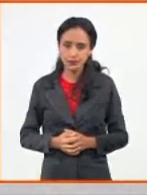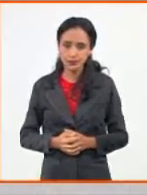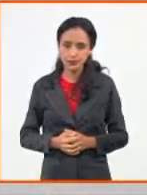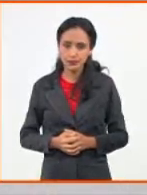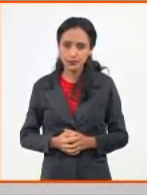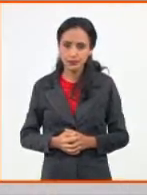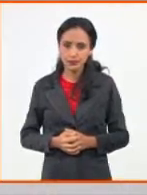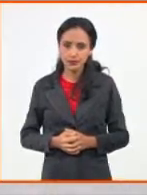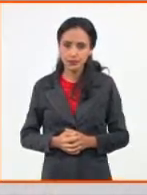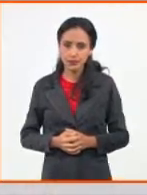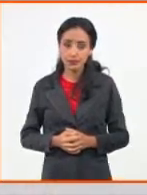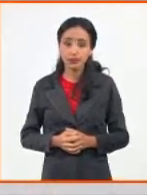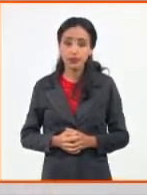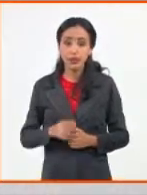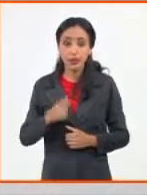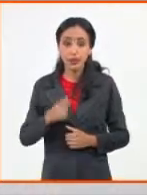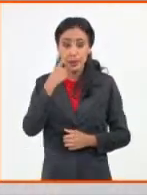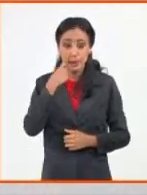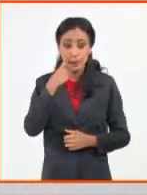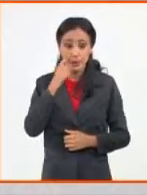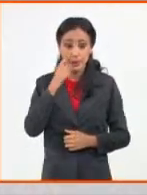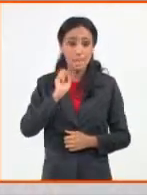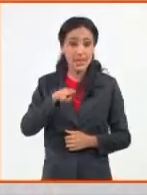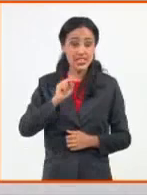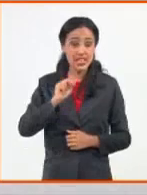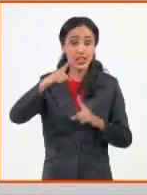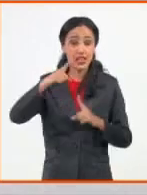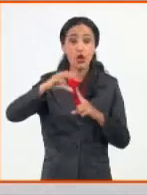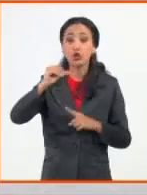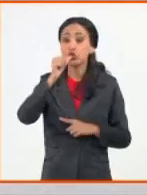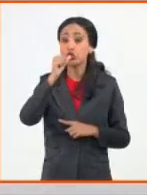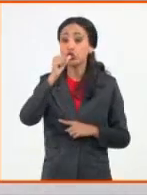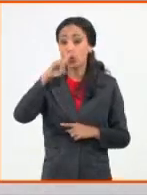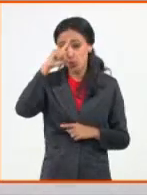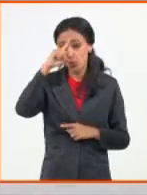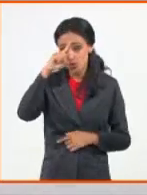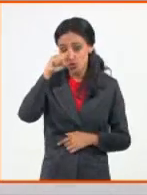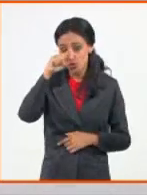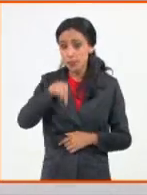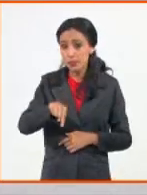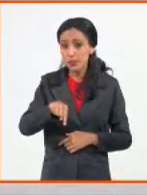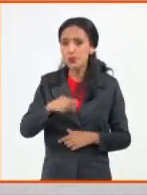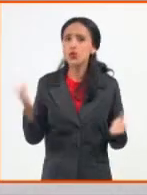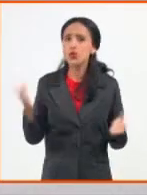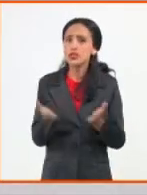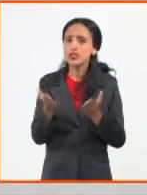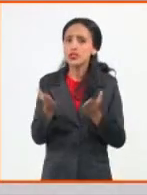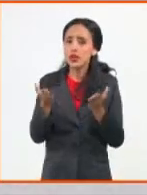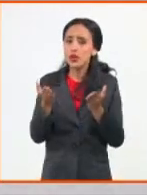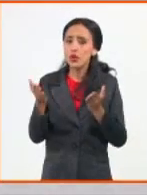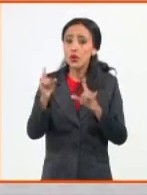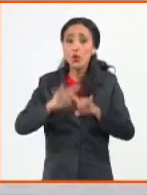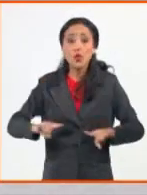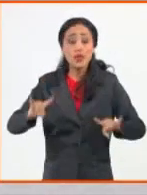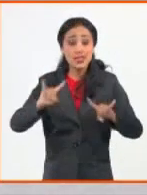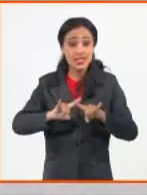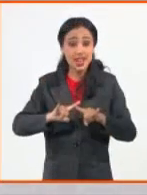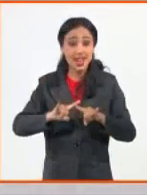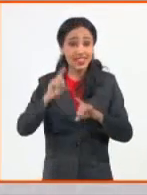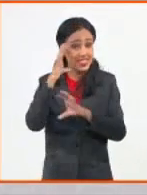mensajería instantánea todos es un servicio de valor agregado un desarrollo conjunto de la universidad de ciencias informáticas y